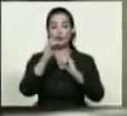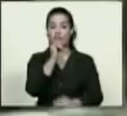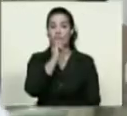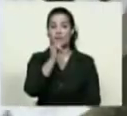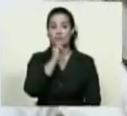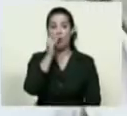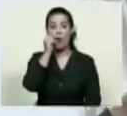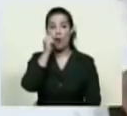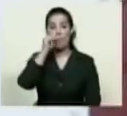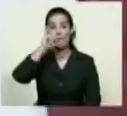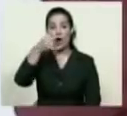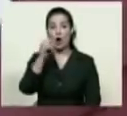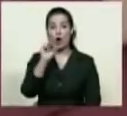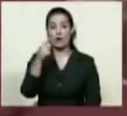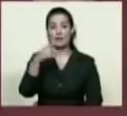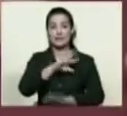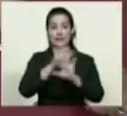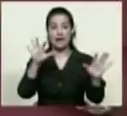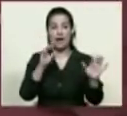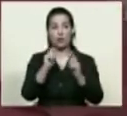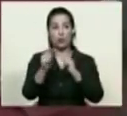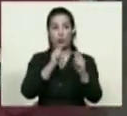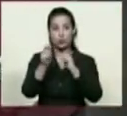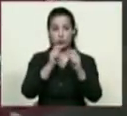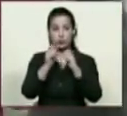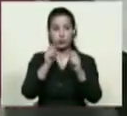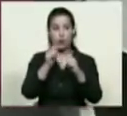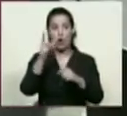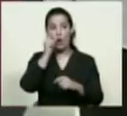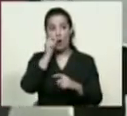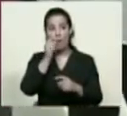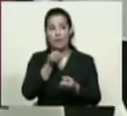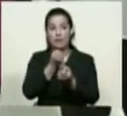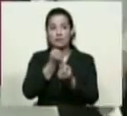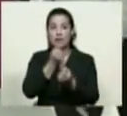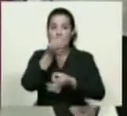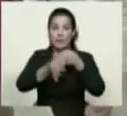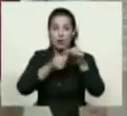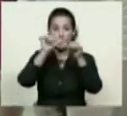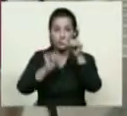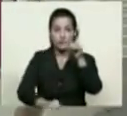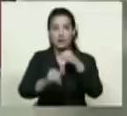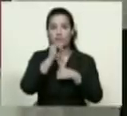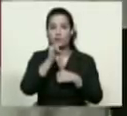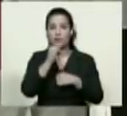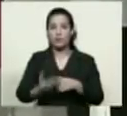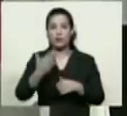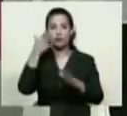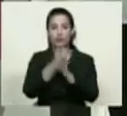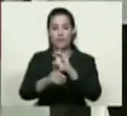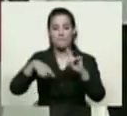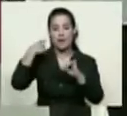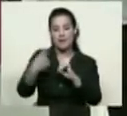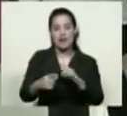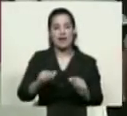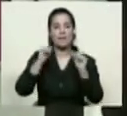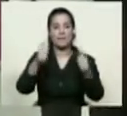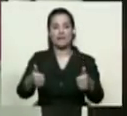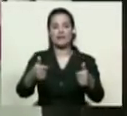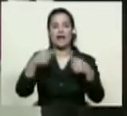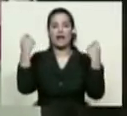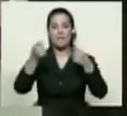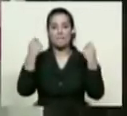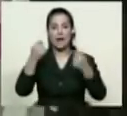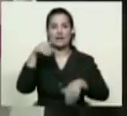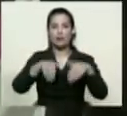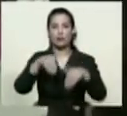Jorge Rodríguez, quien acaba de ofrecer esta rueda de prensa dando a conocer datos importantes acerca de lo que será el día de mañana, el inicio de la campaña electoral de